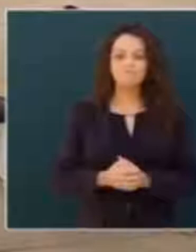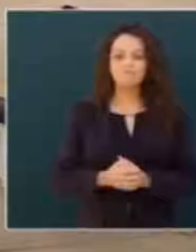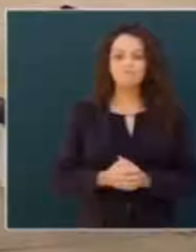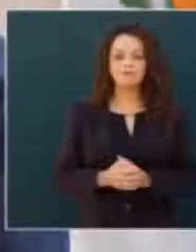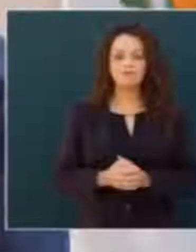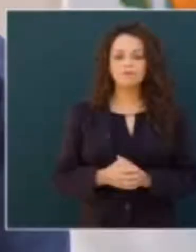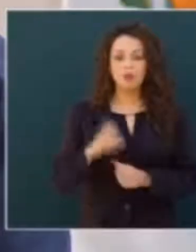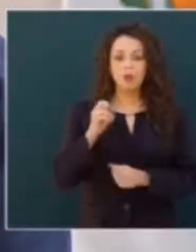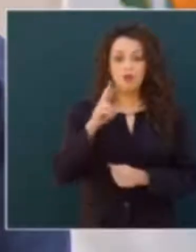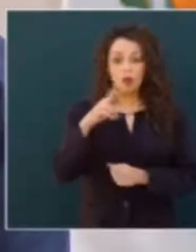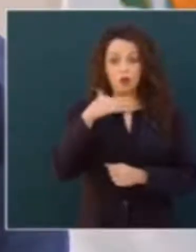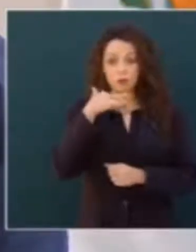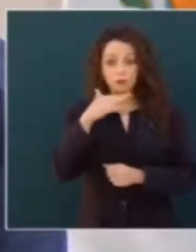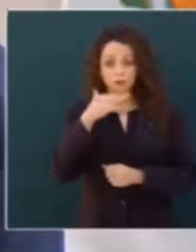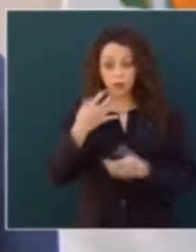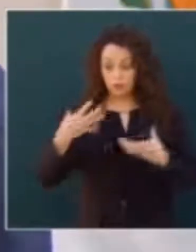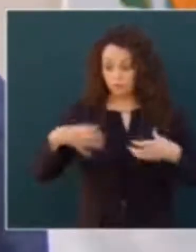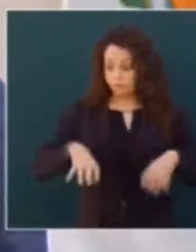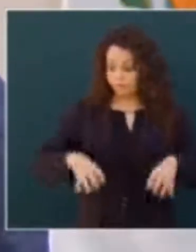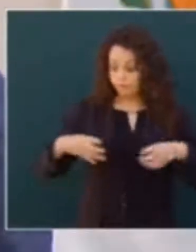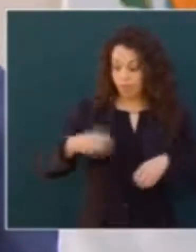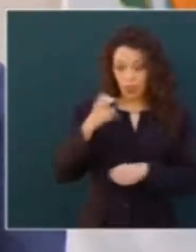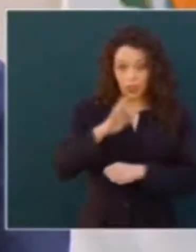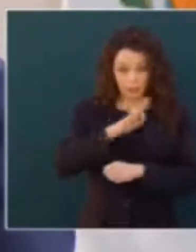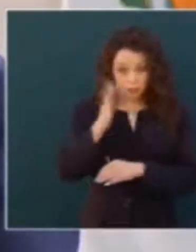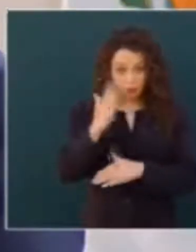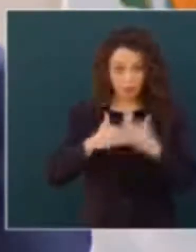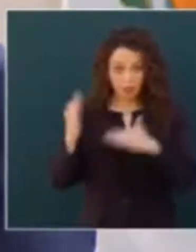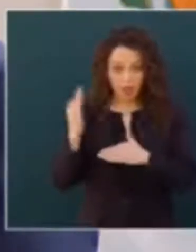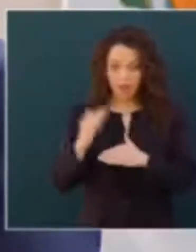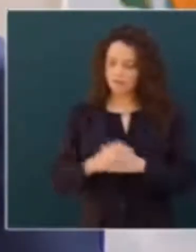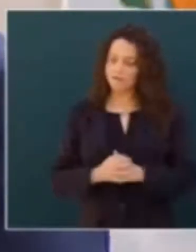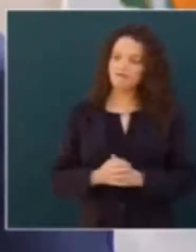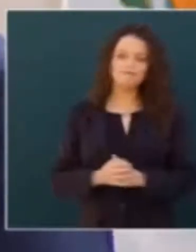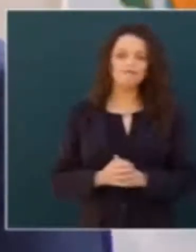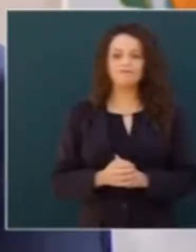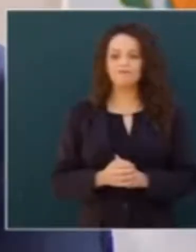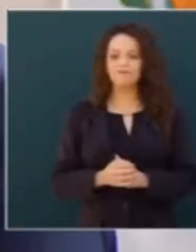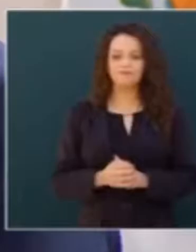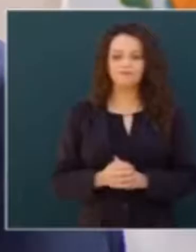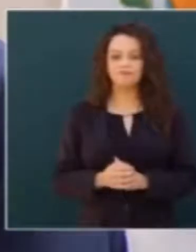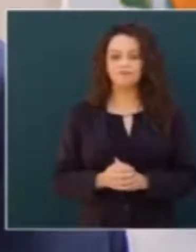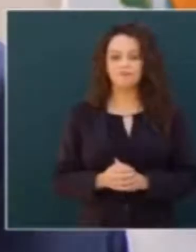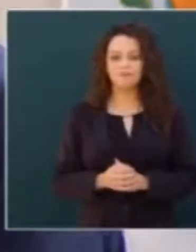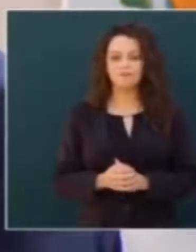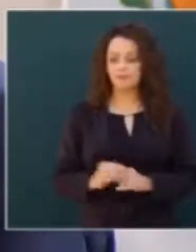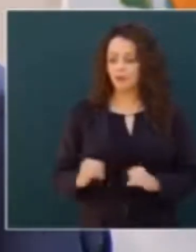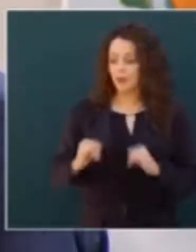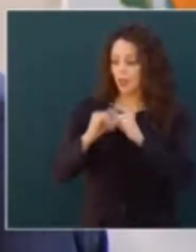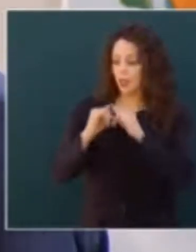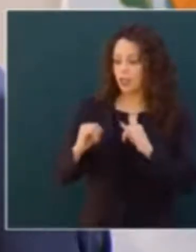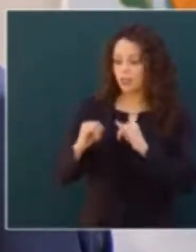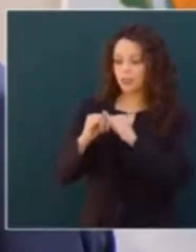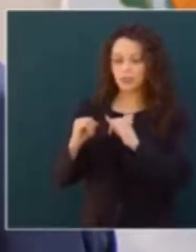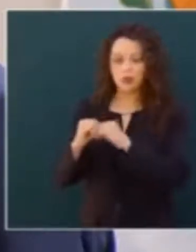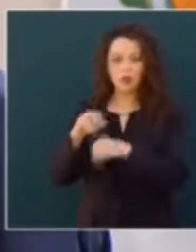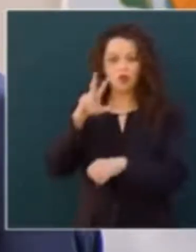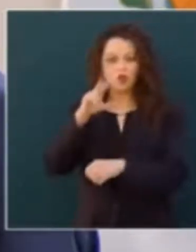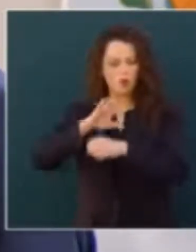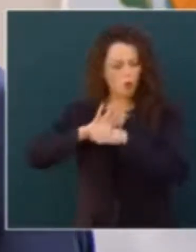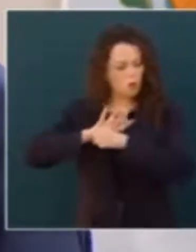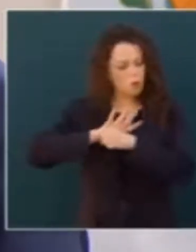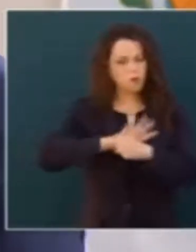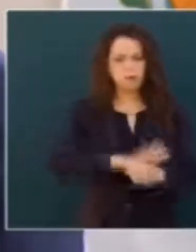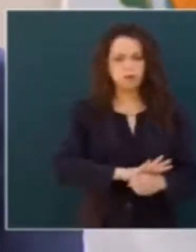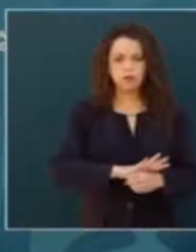y ambiciones, una institucionalidad que no oprima y un Estado que tenga por